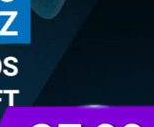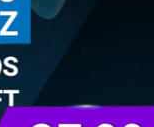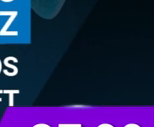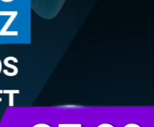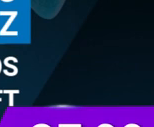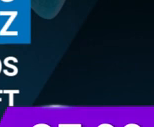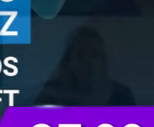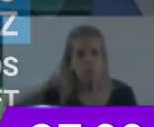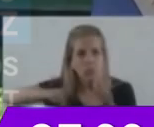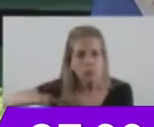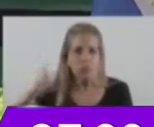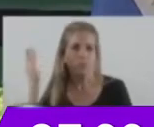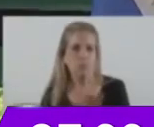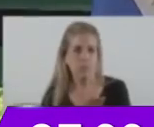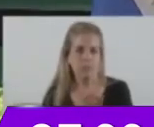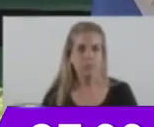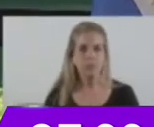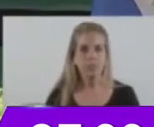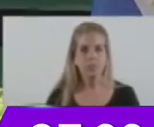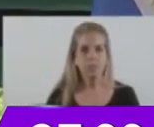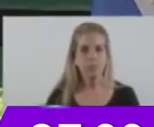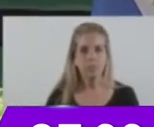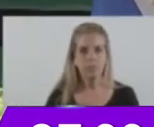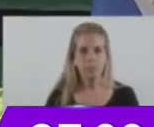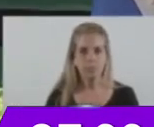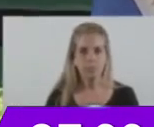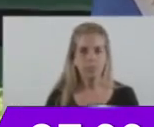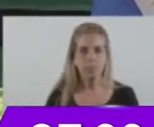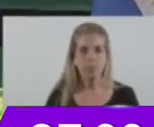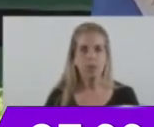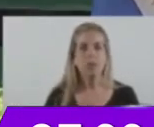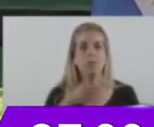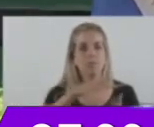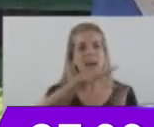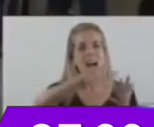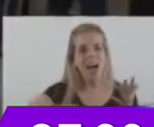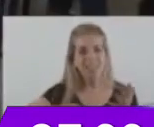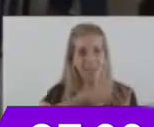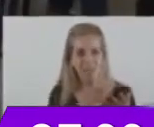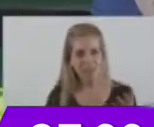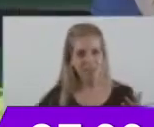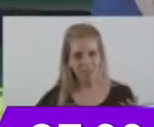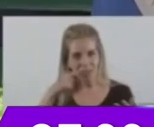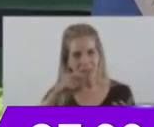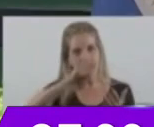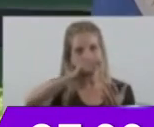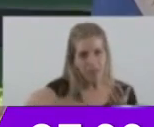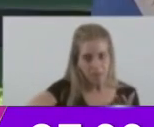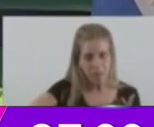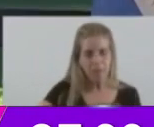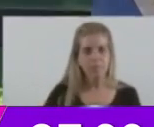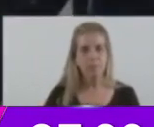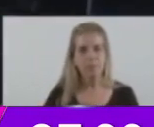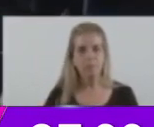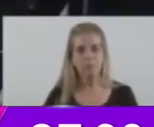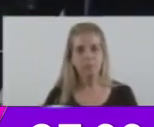filtrar. Gobernadores. Gobernadores que en algún punto los gobernadores, por algunos diarios provinciales que empezaron a